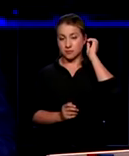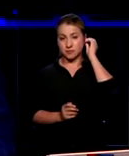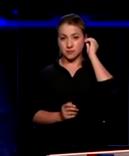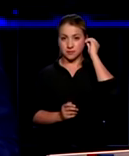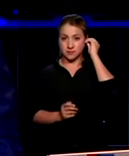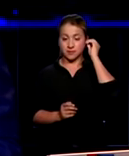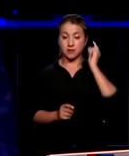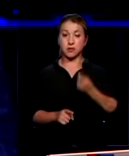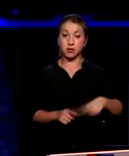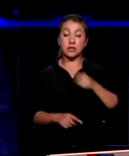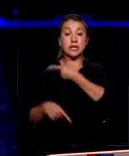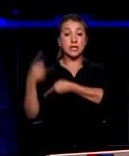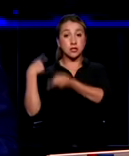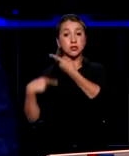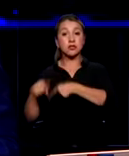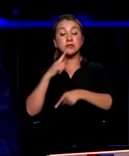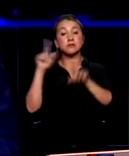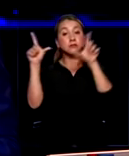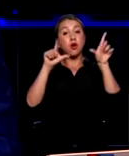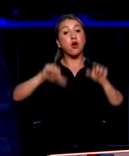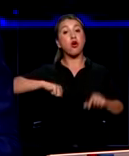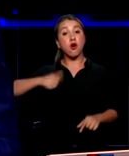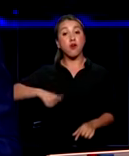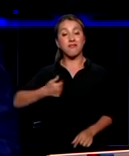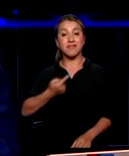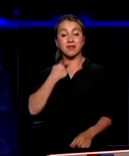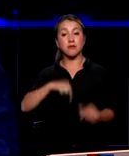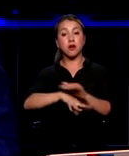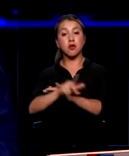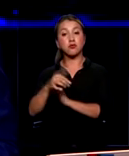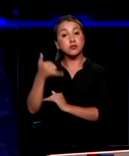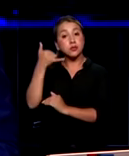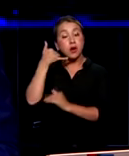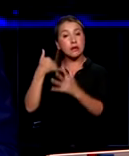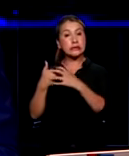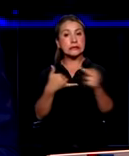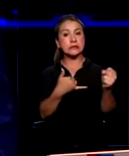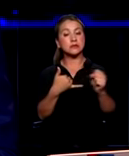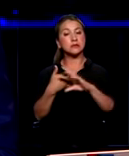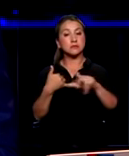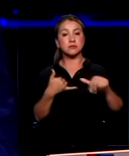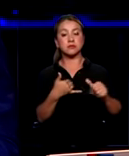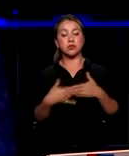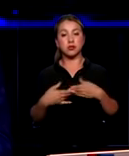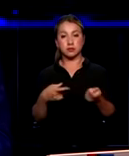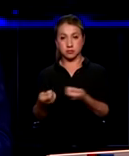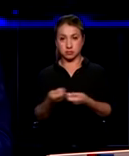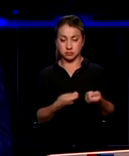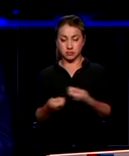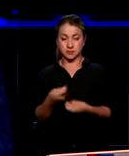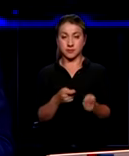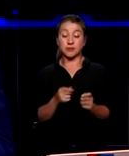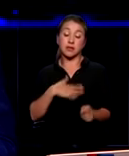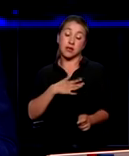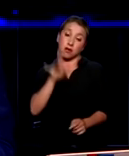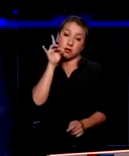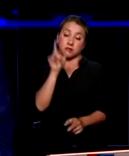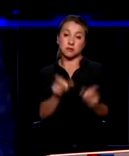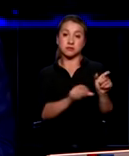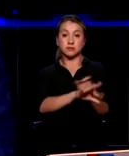Impresionante y particular historia que protagonizó un joven que fue víctima del robo de su celular en un establecimiento comercial. Dispuesto a encontrar al